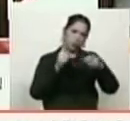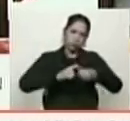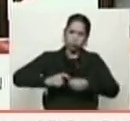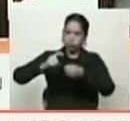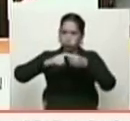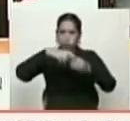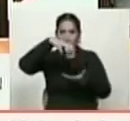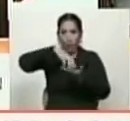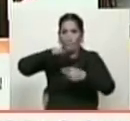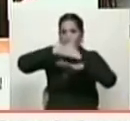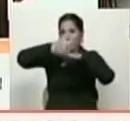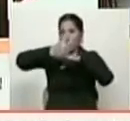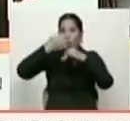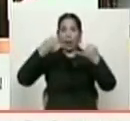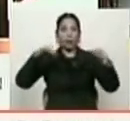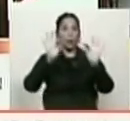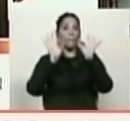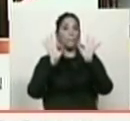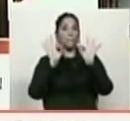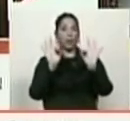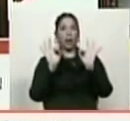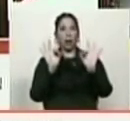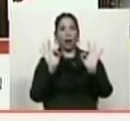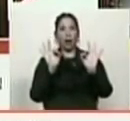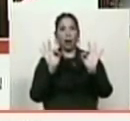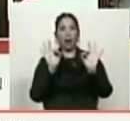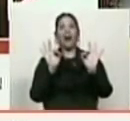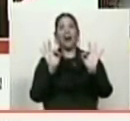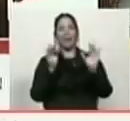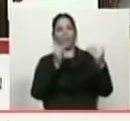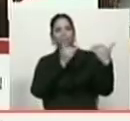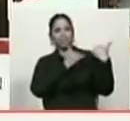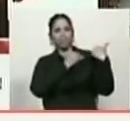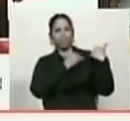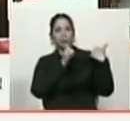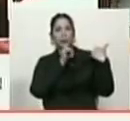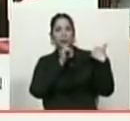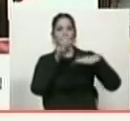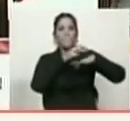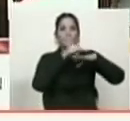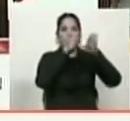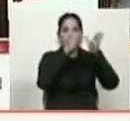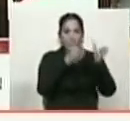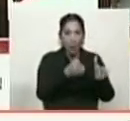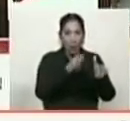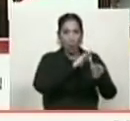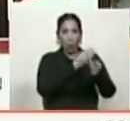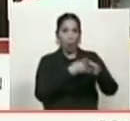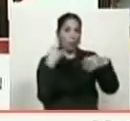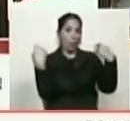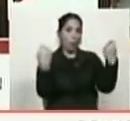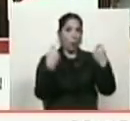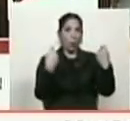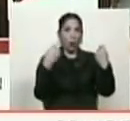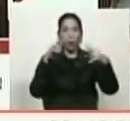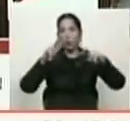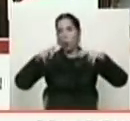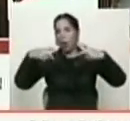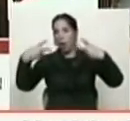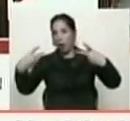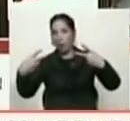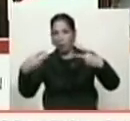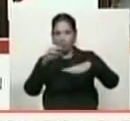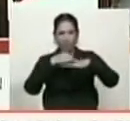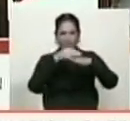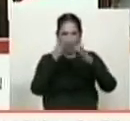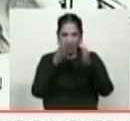Mayor Eléctrico especial que estará a cargo de nuestro ministro del Poder Popular para la Energía Eléctrica, Igor Gavidia, que es el